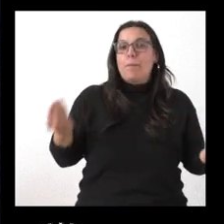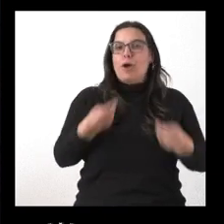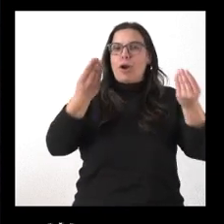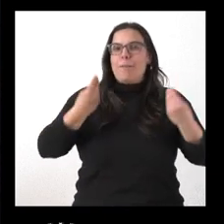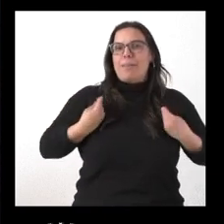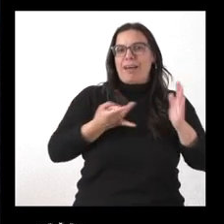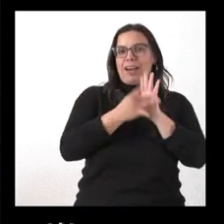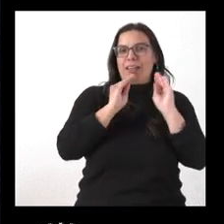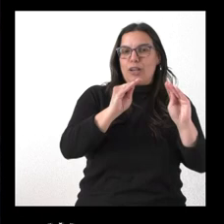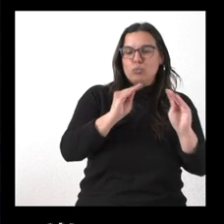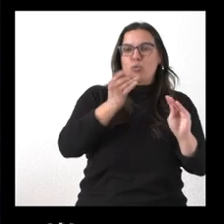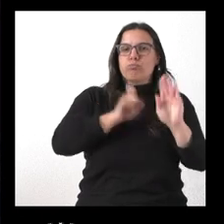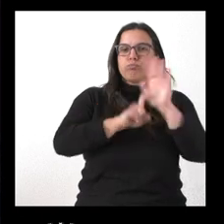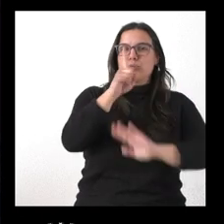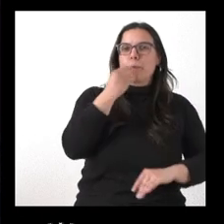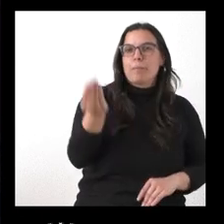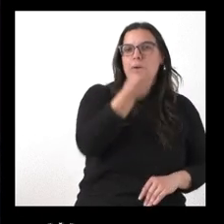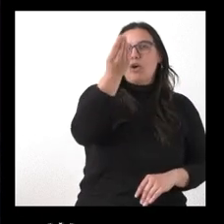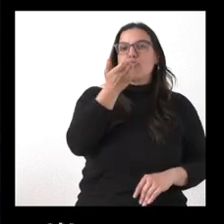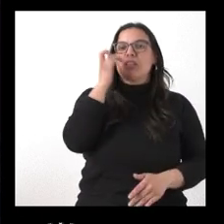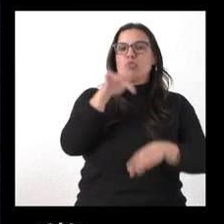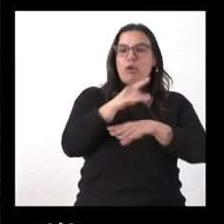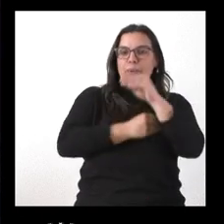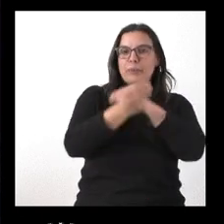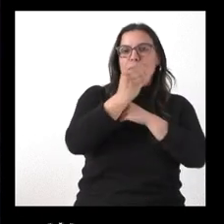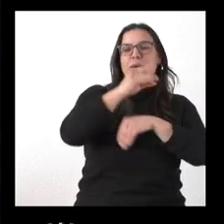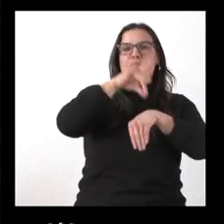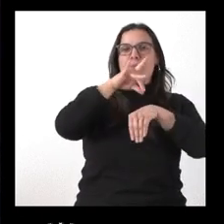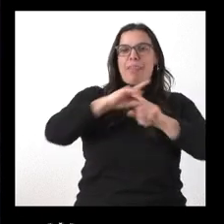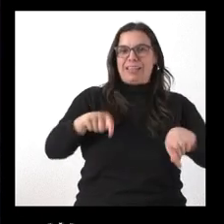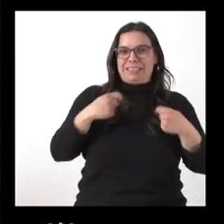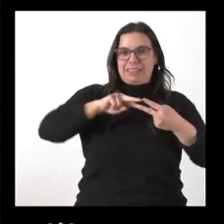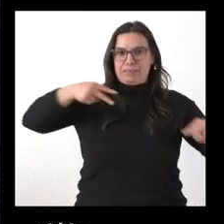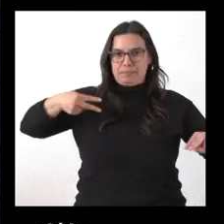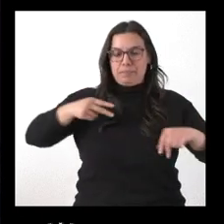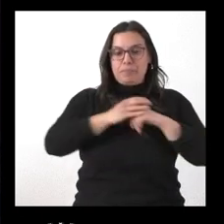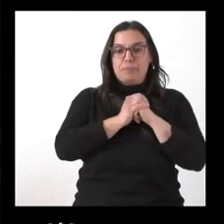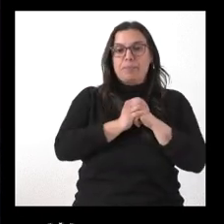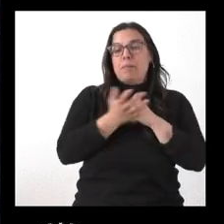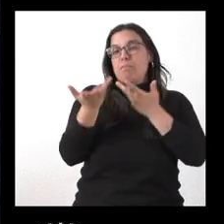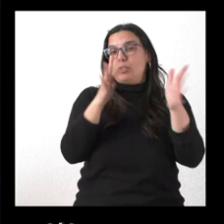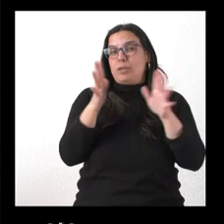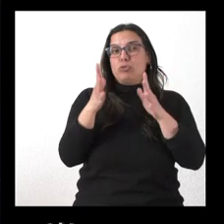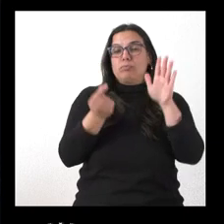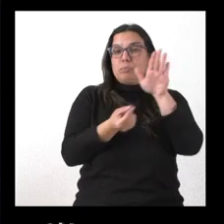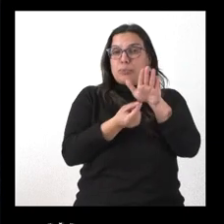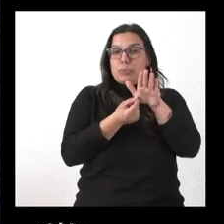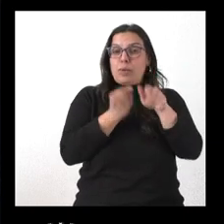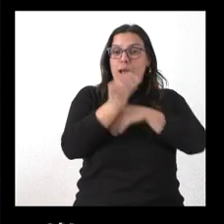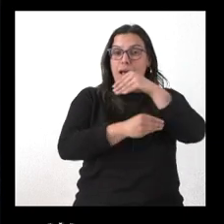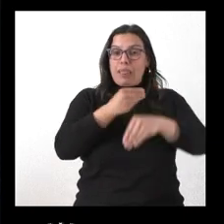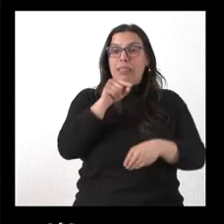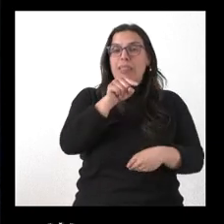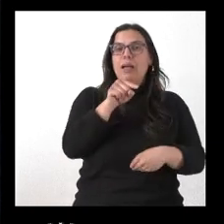los menores que nazcan con alguna de estas enfermedades congénitas el número estimado de beneficiarios de esta iniciativa